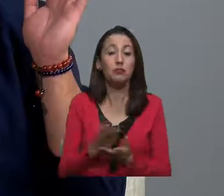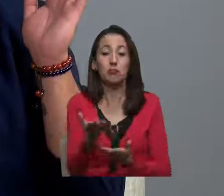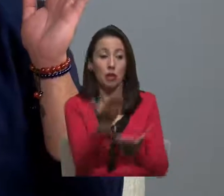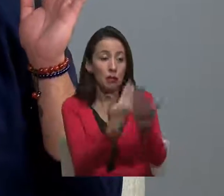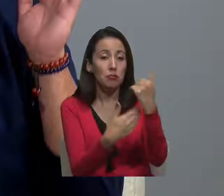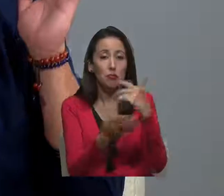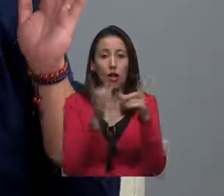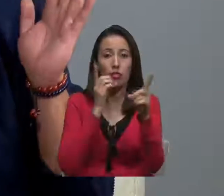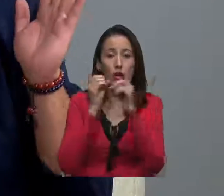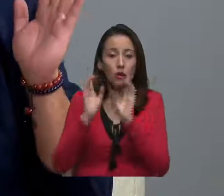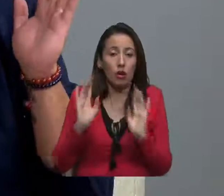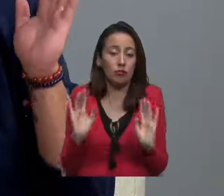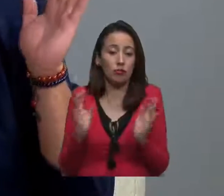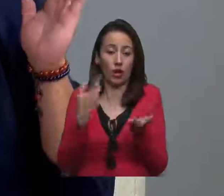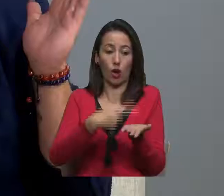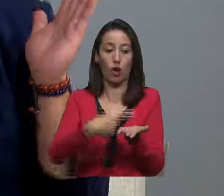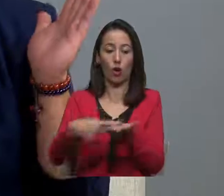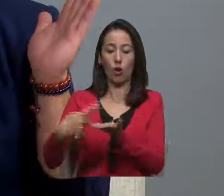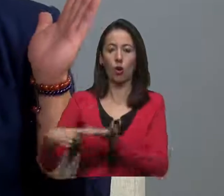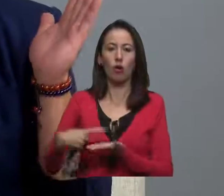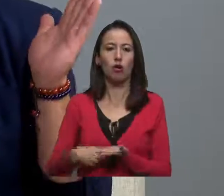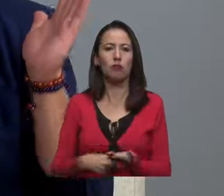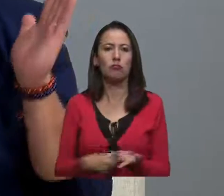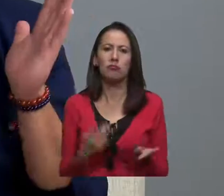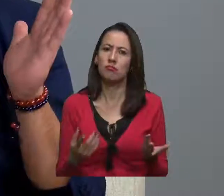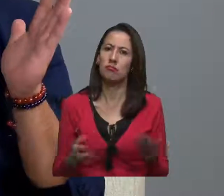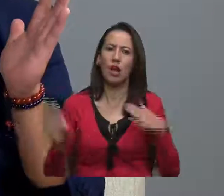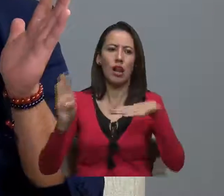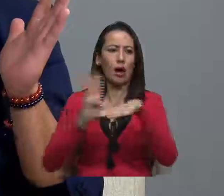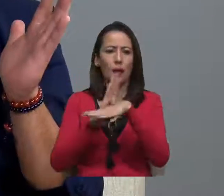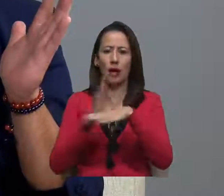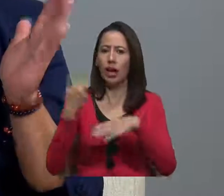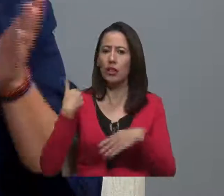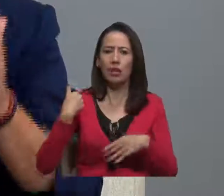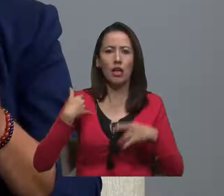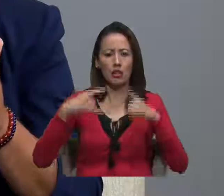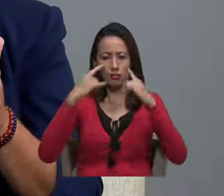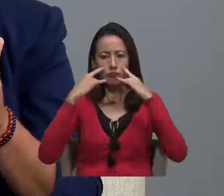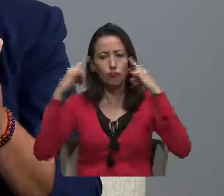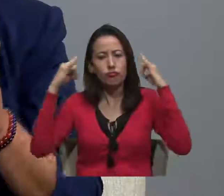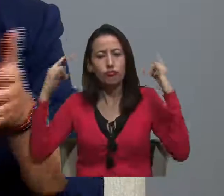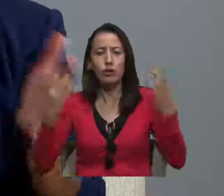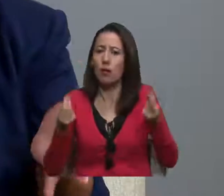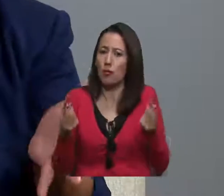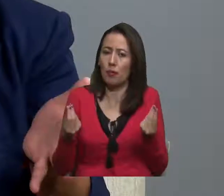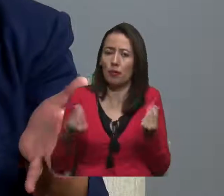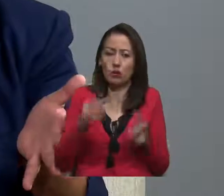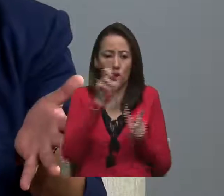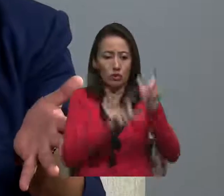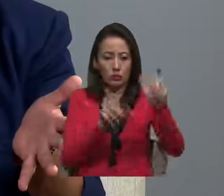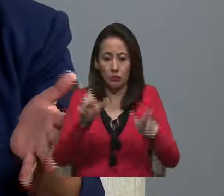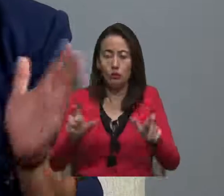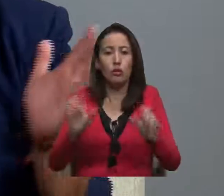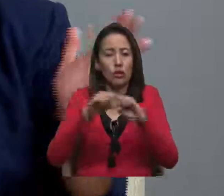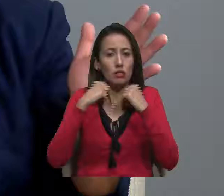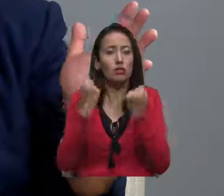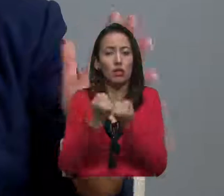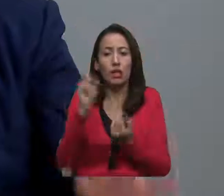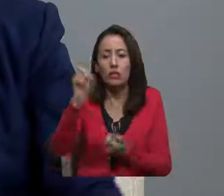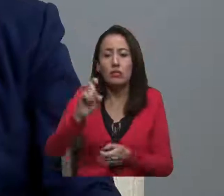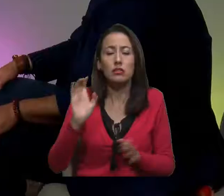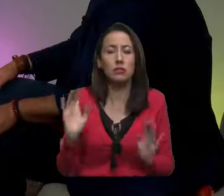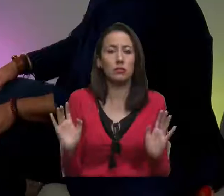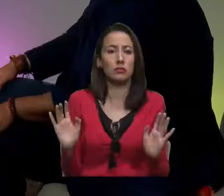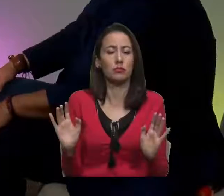sí pero además la banca ha hecho plata en este país es momento de que los ciudadanos sin hagamos plata anciano entonces